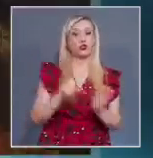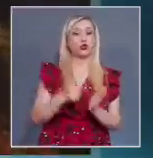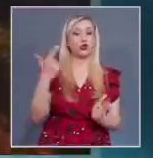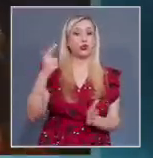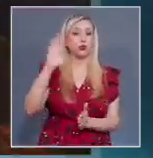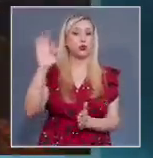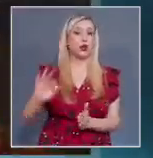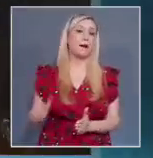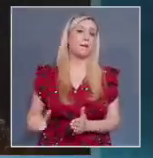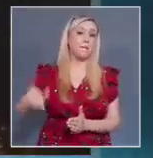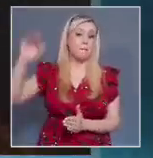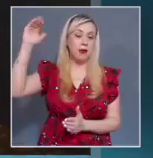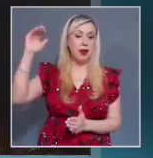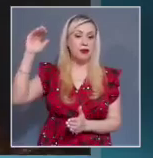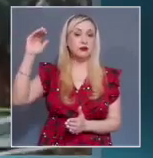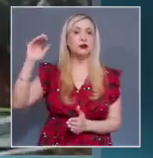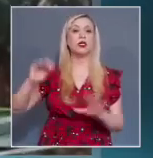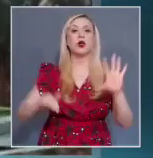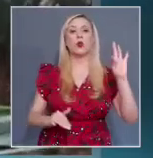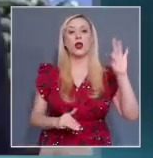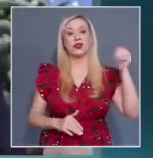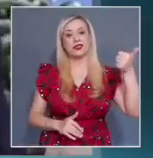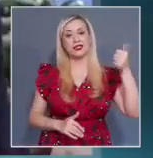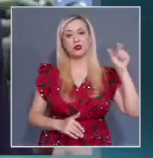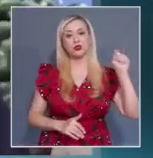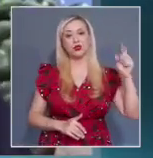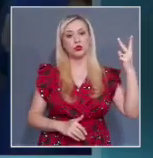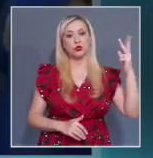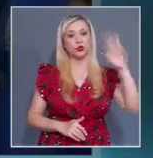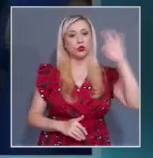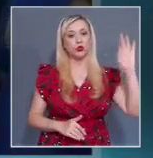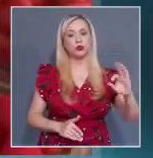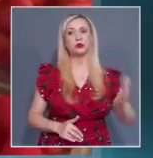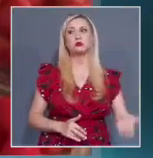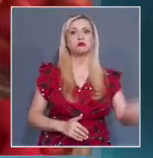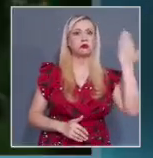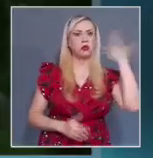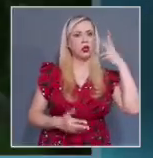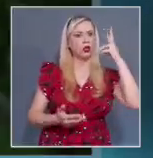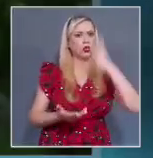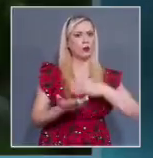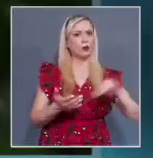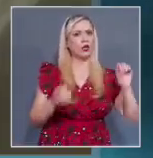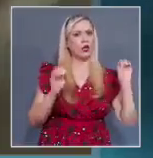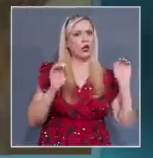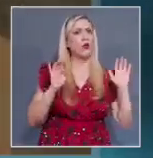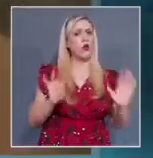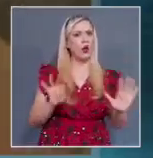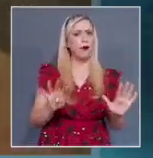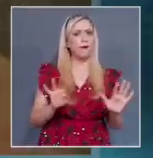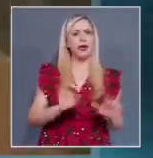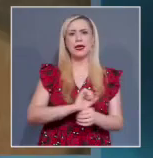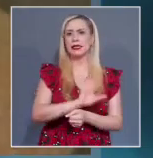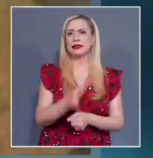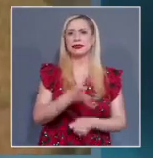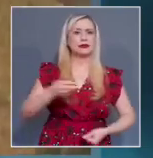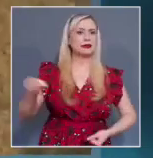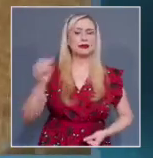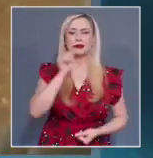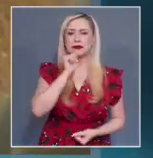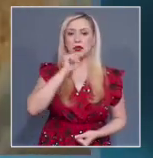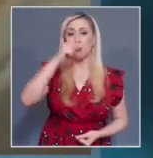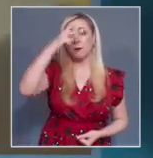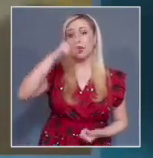alza de 46.2% respecto al 2019, previo a la pandemia. México importó principalmente